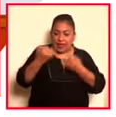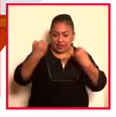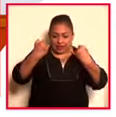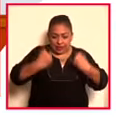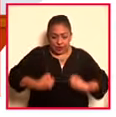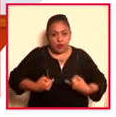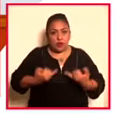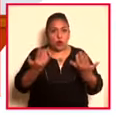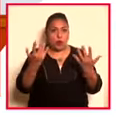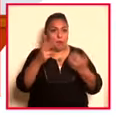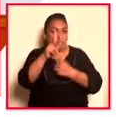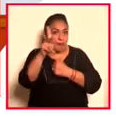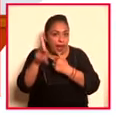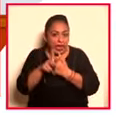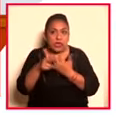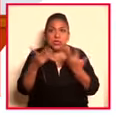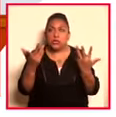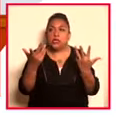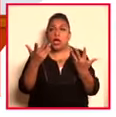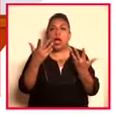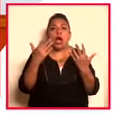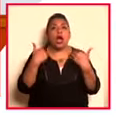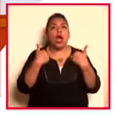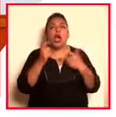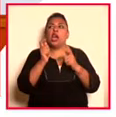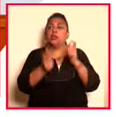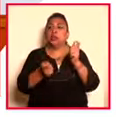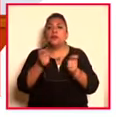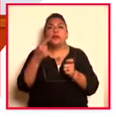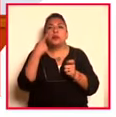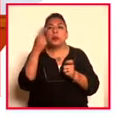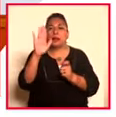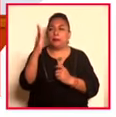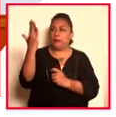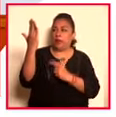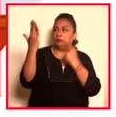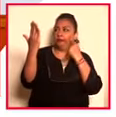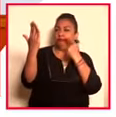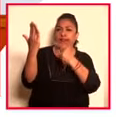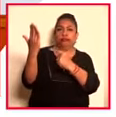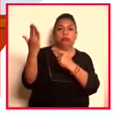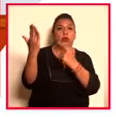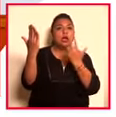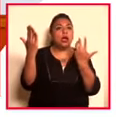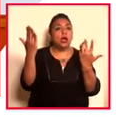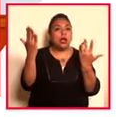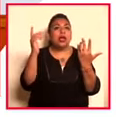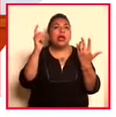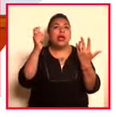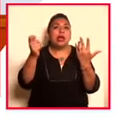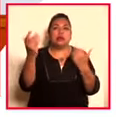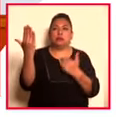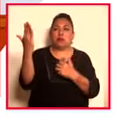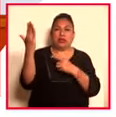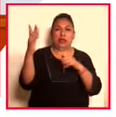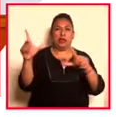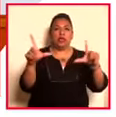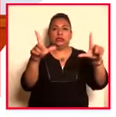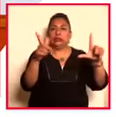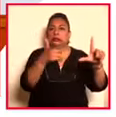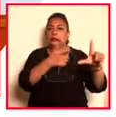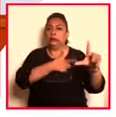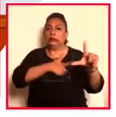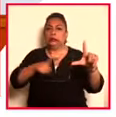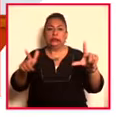país. Y muchas veces lo que vemos en el espejo, que es la pantalla, no nos gusta